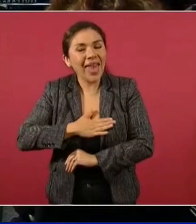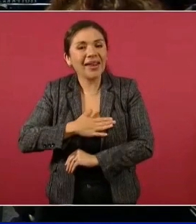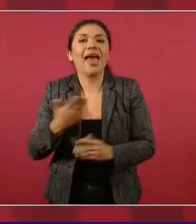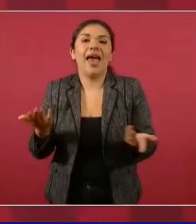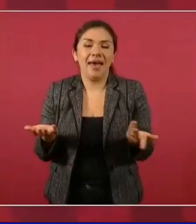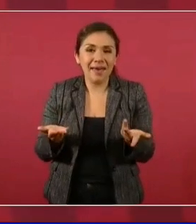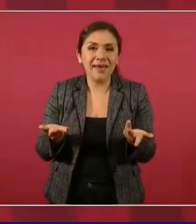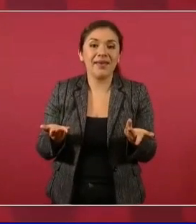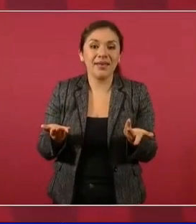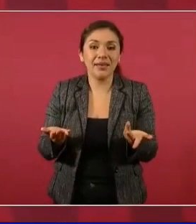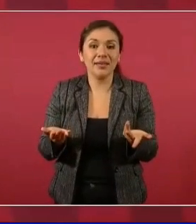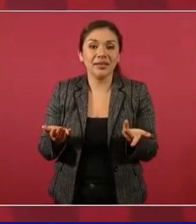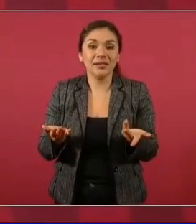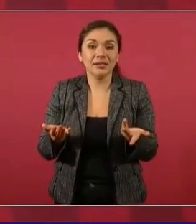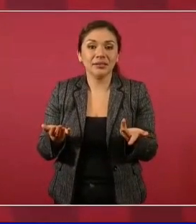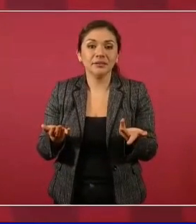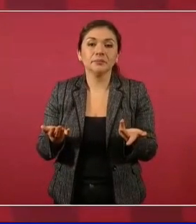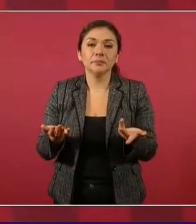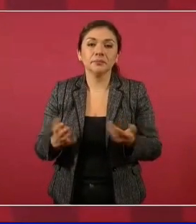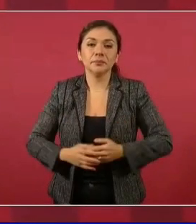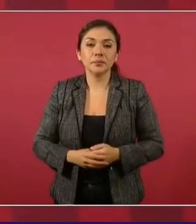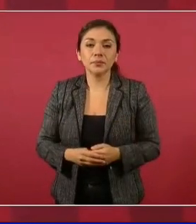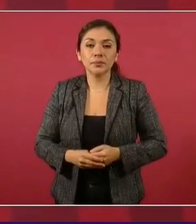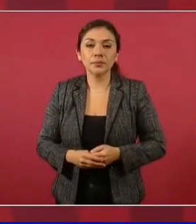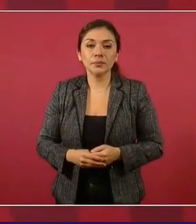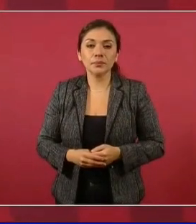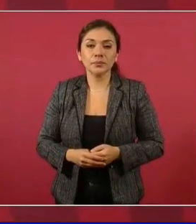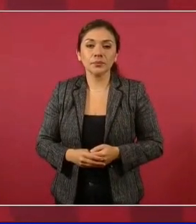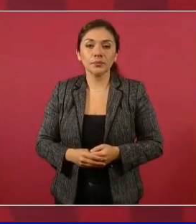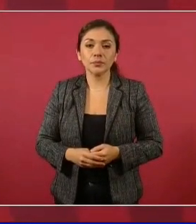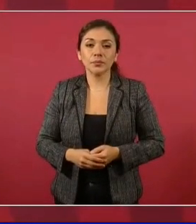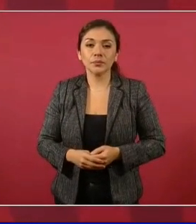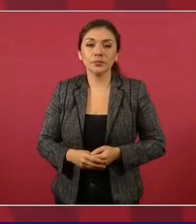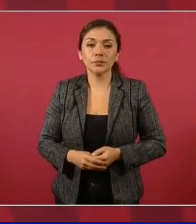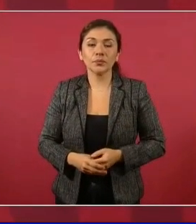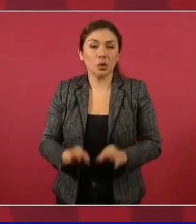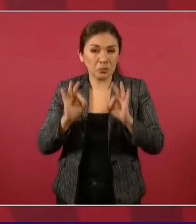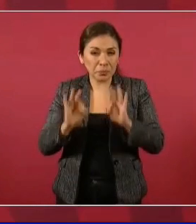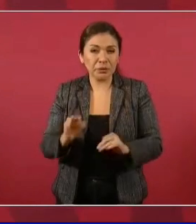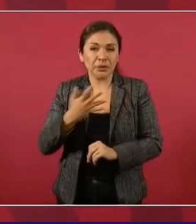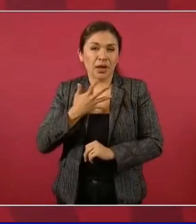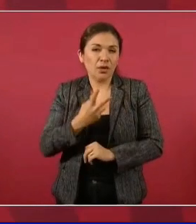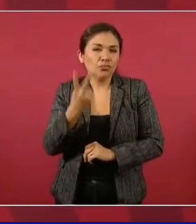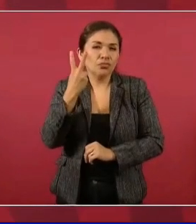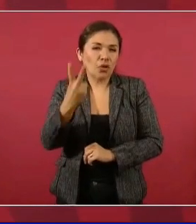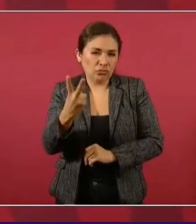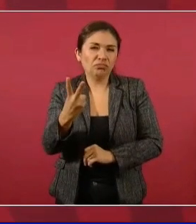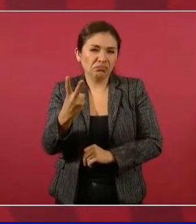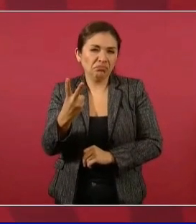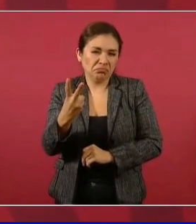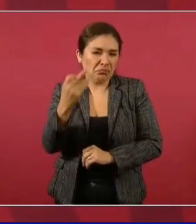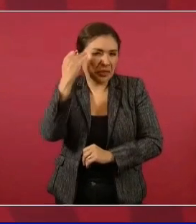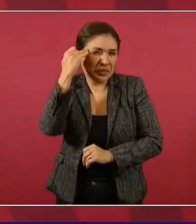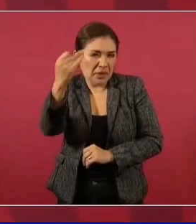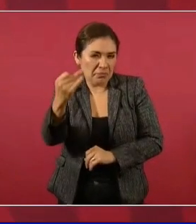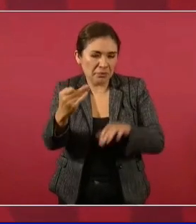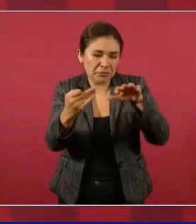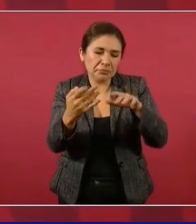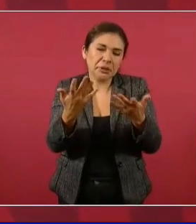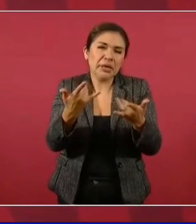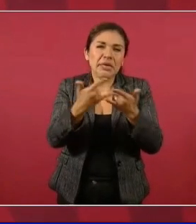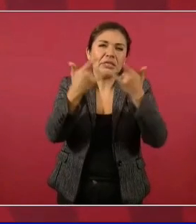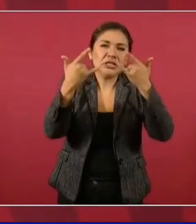Entonces, hay dos épocas en la historia de la política económica de